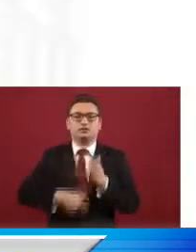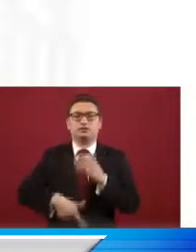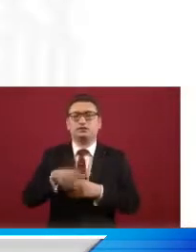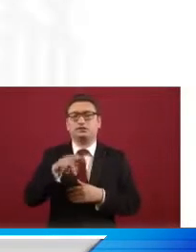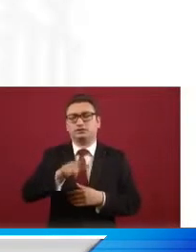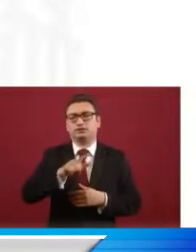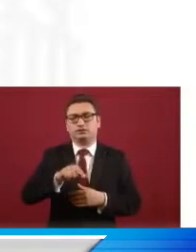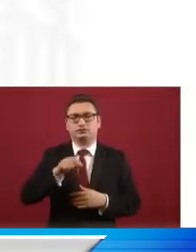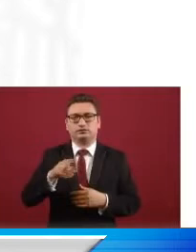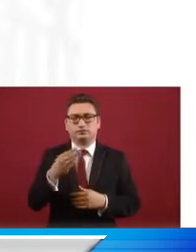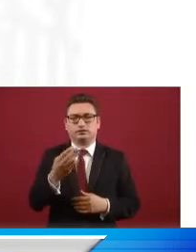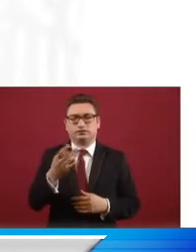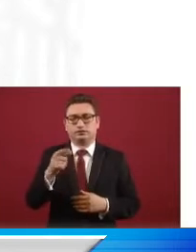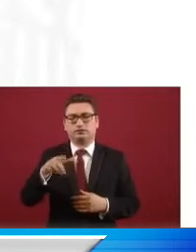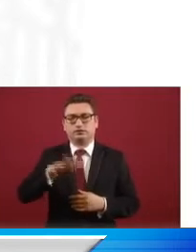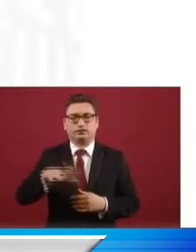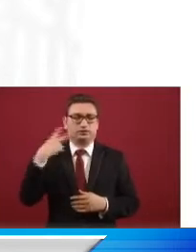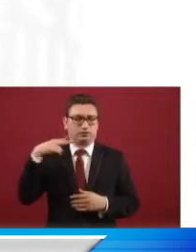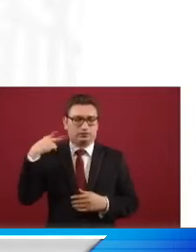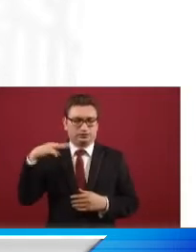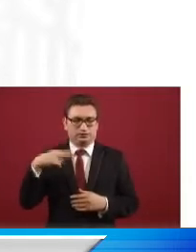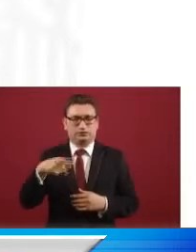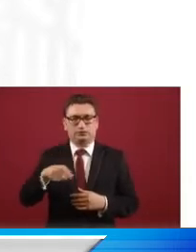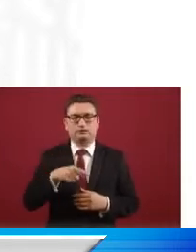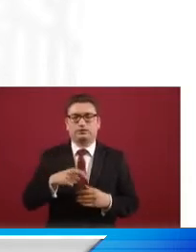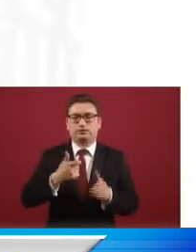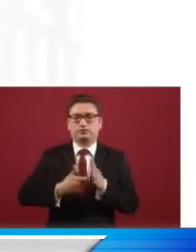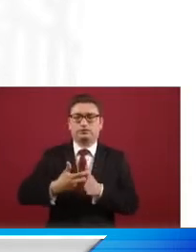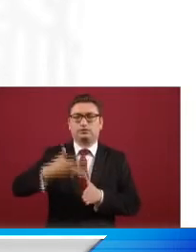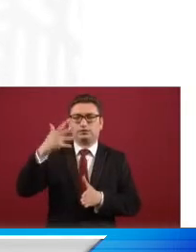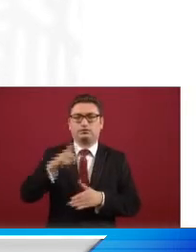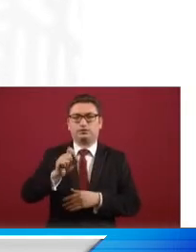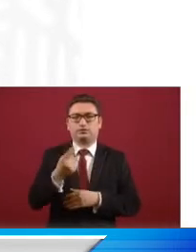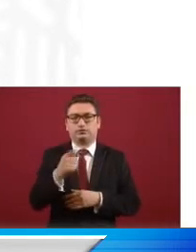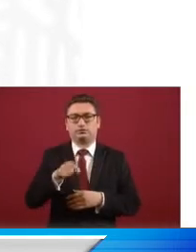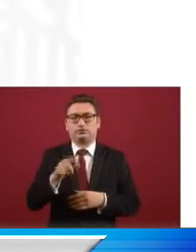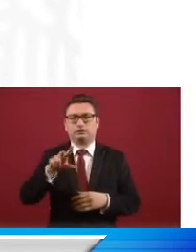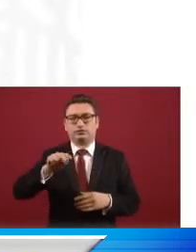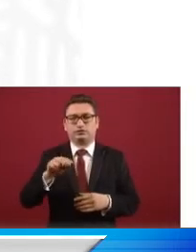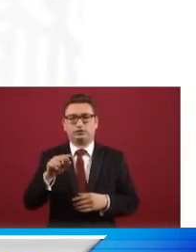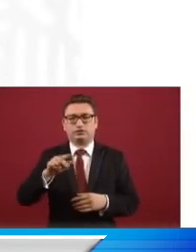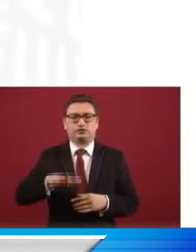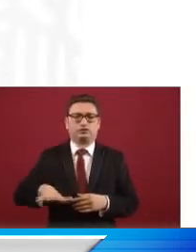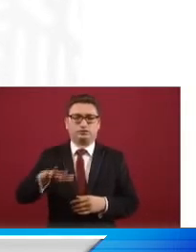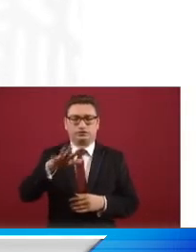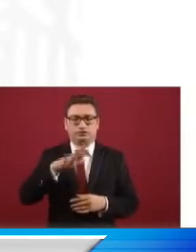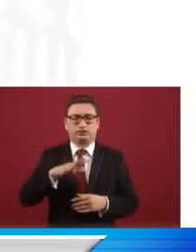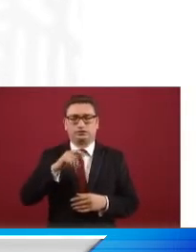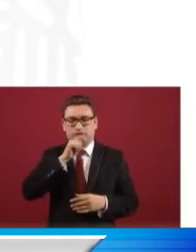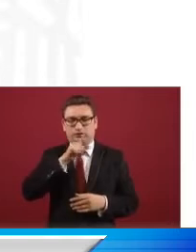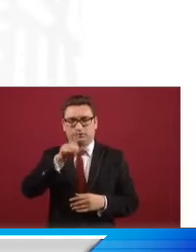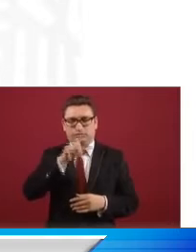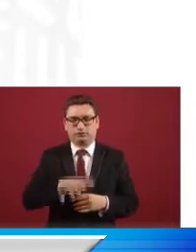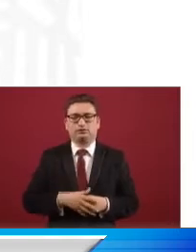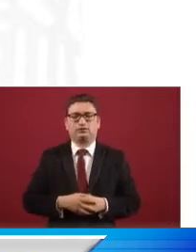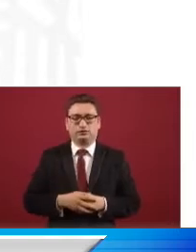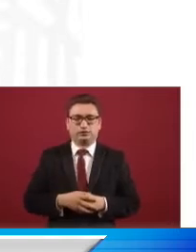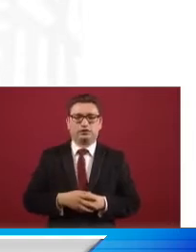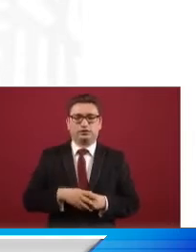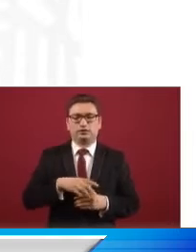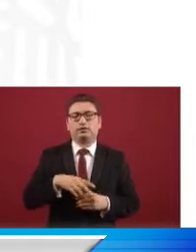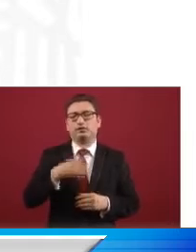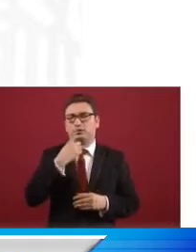kilogramo. Gas LP estacionario marca Grupo Nieto a 10.01 por litro. Con precio bajo, gasolina regular marca Rendichicas